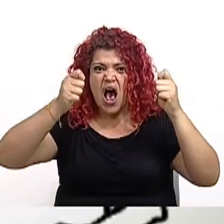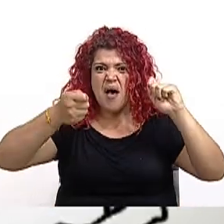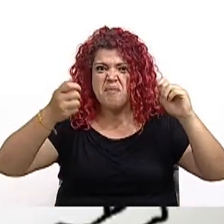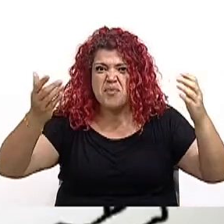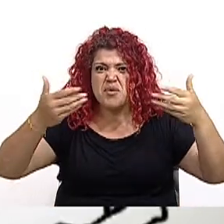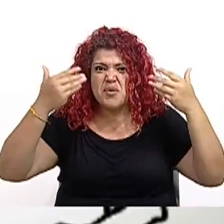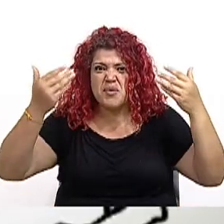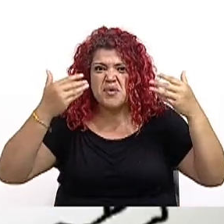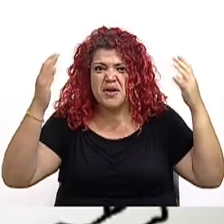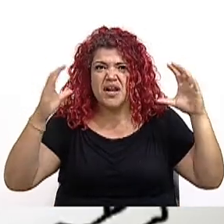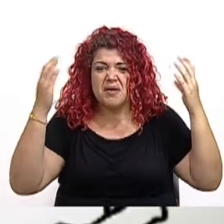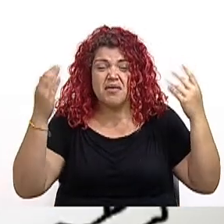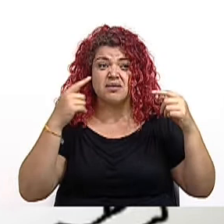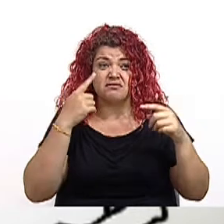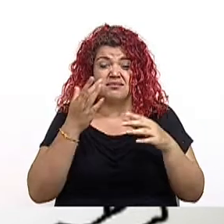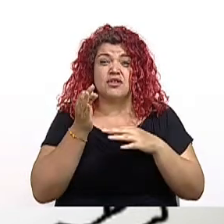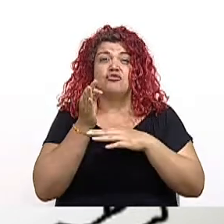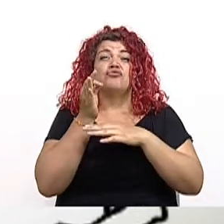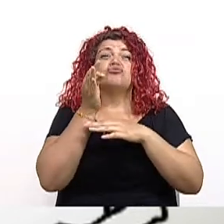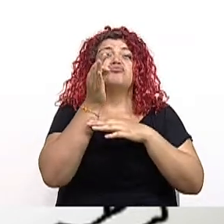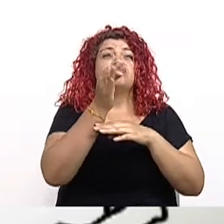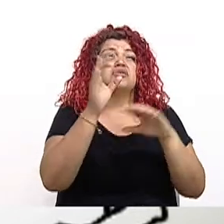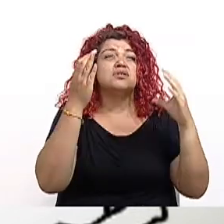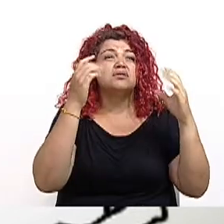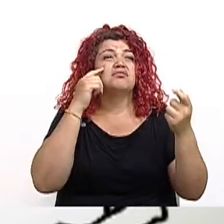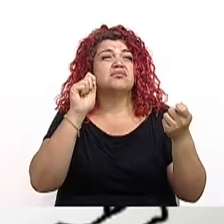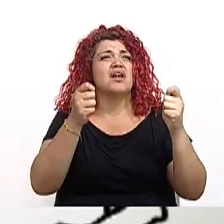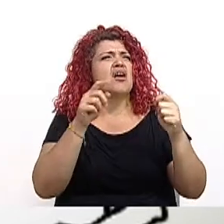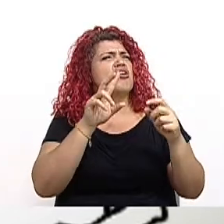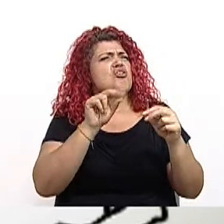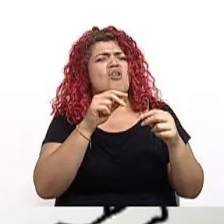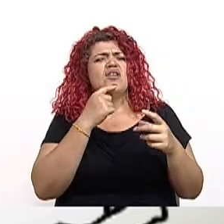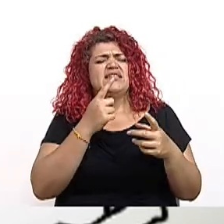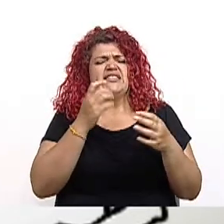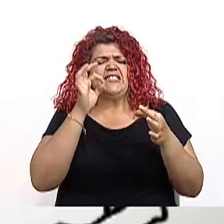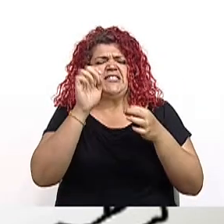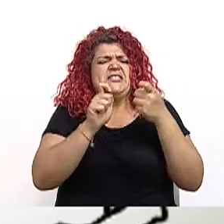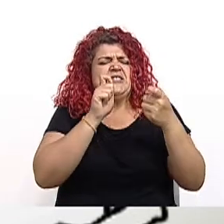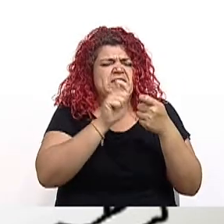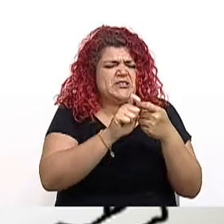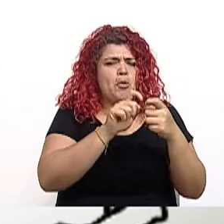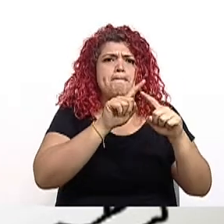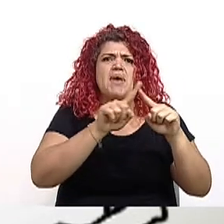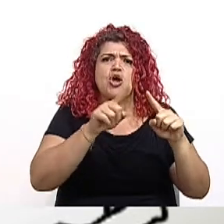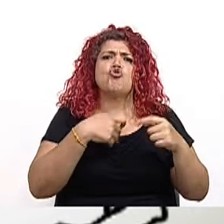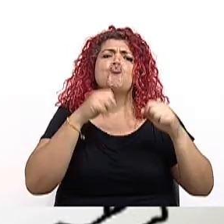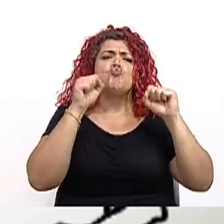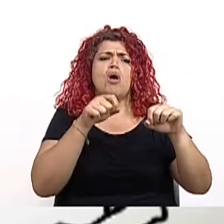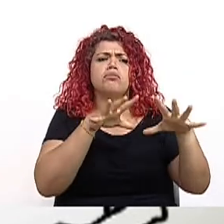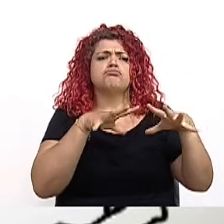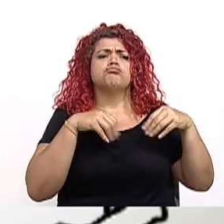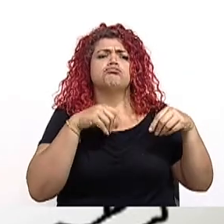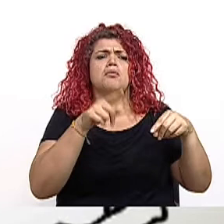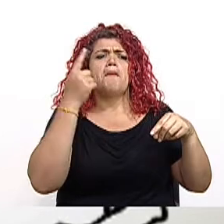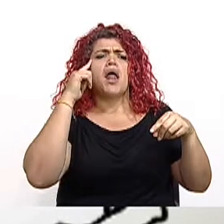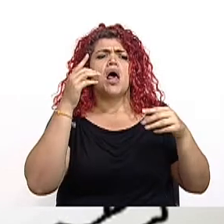Las proyecciones climáticas no se traducen en estrategias concretas, pero pueden servir como guías de planificación.